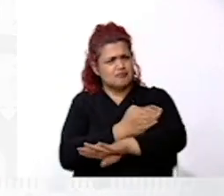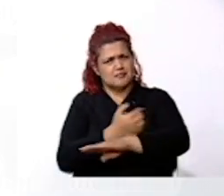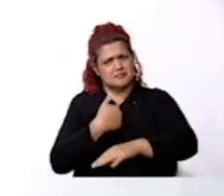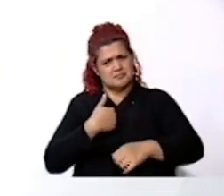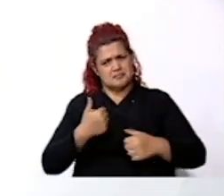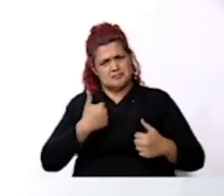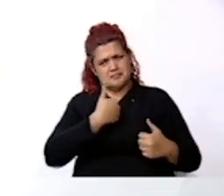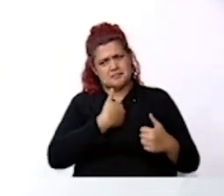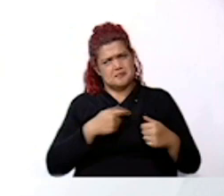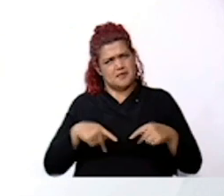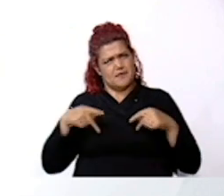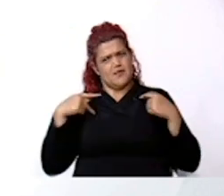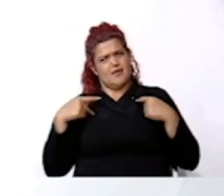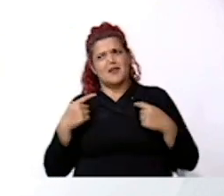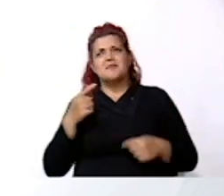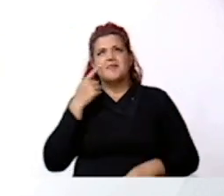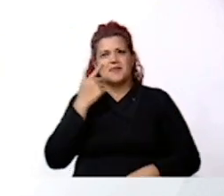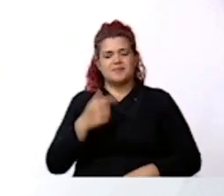ver? Veamos.